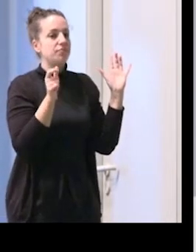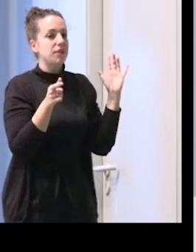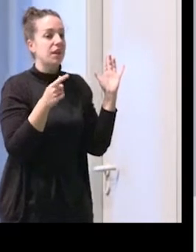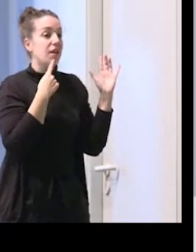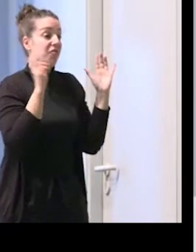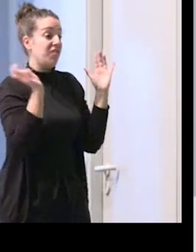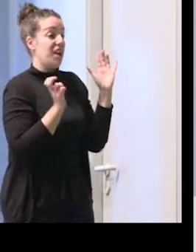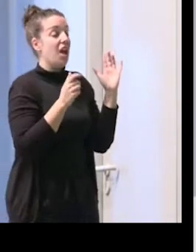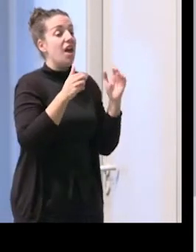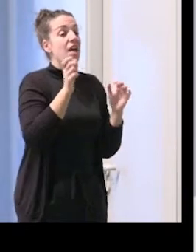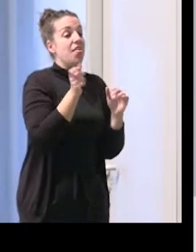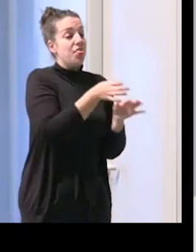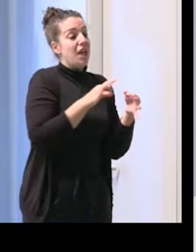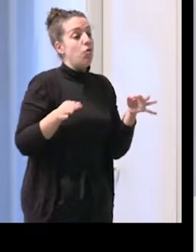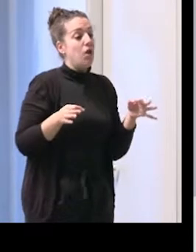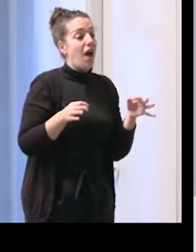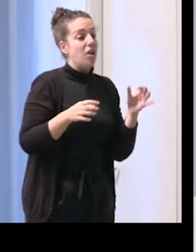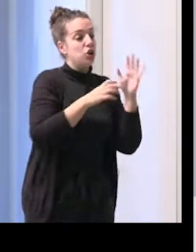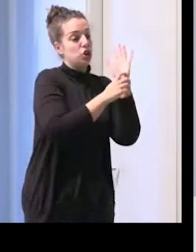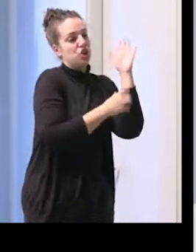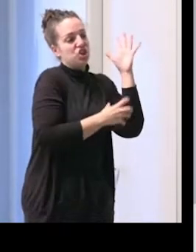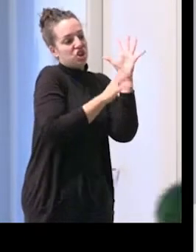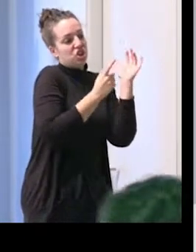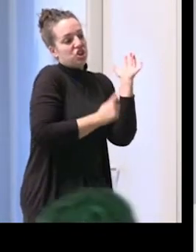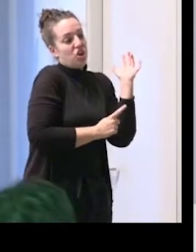célula tronco, que en español se conoce como célula madre.